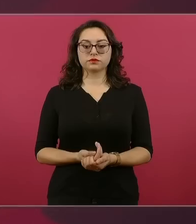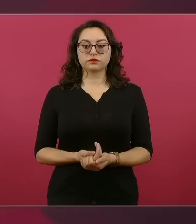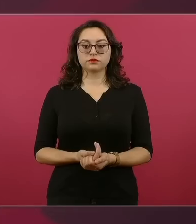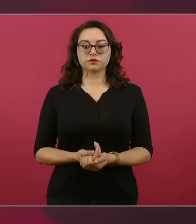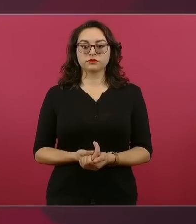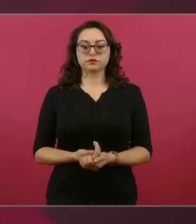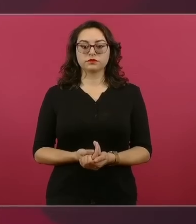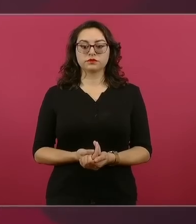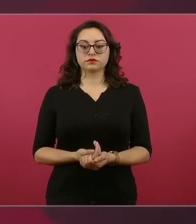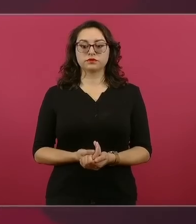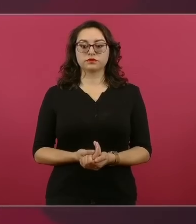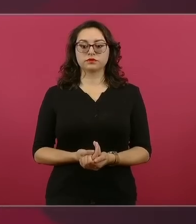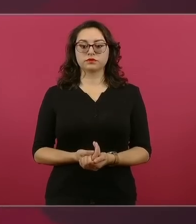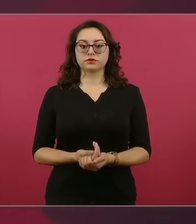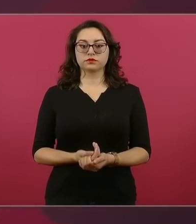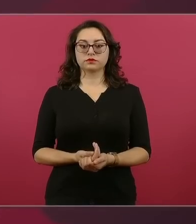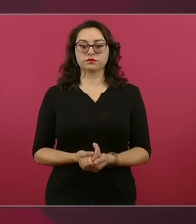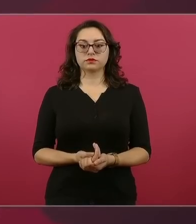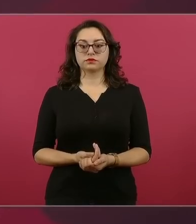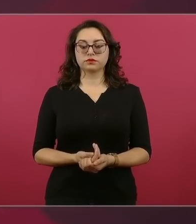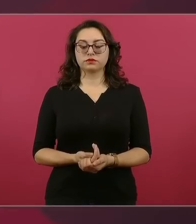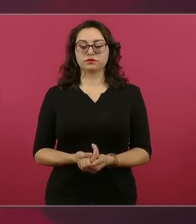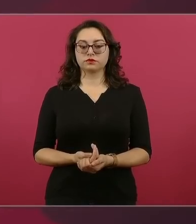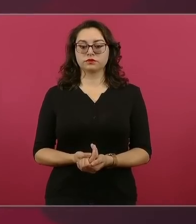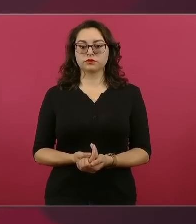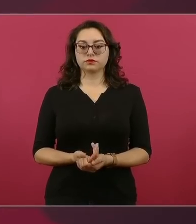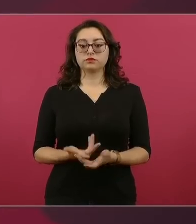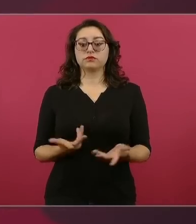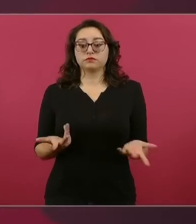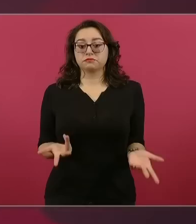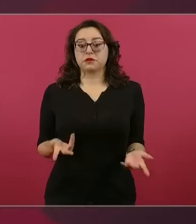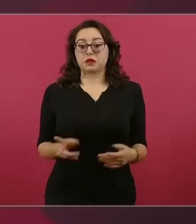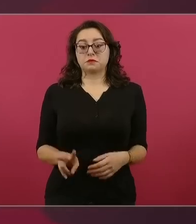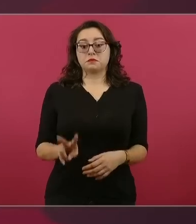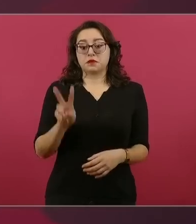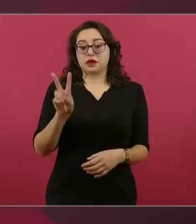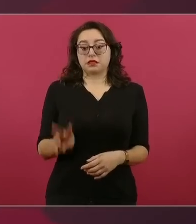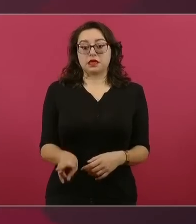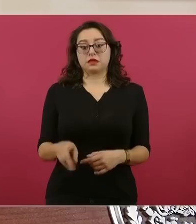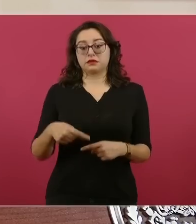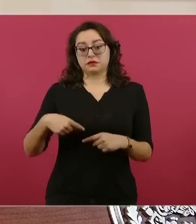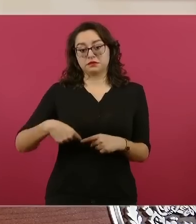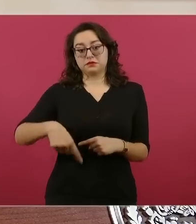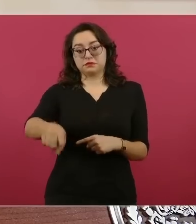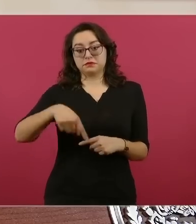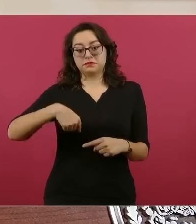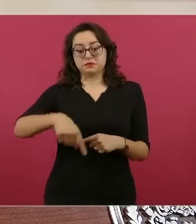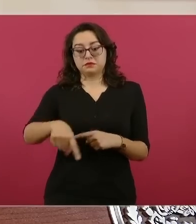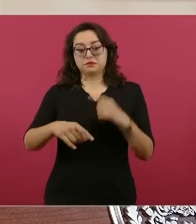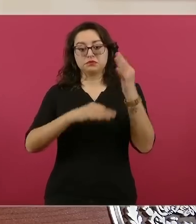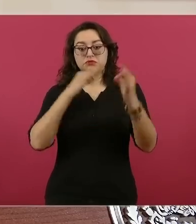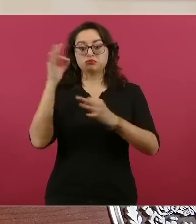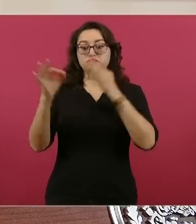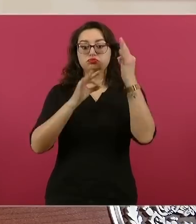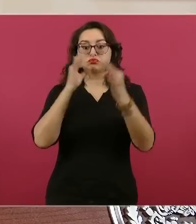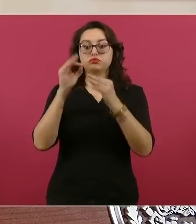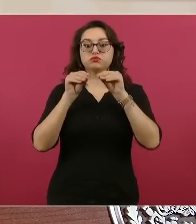Entonces, sí es bueno lo que planteas, porque vienen las campañas,